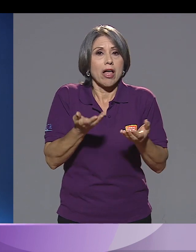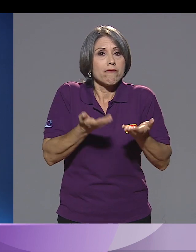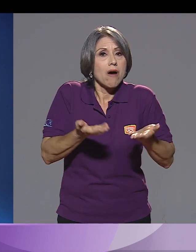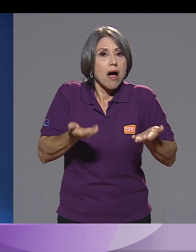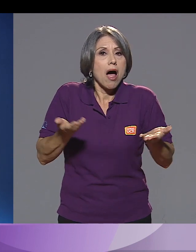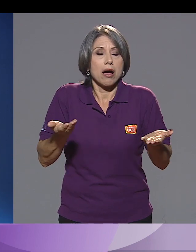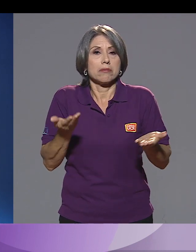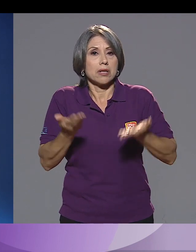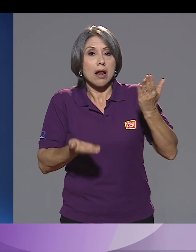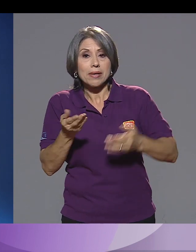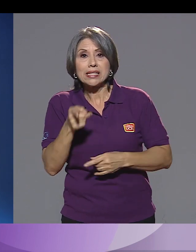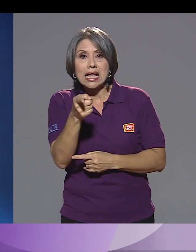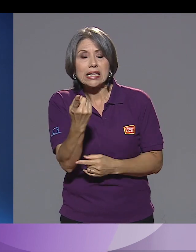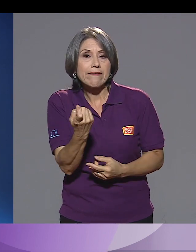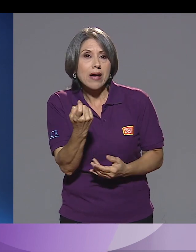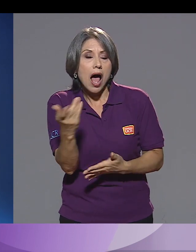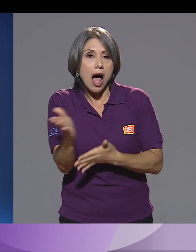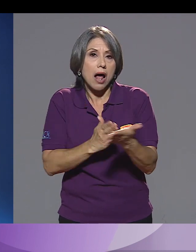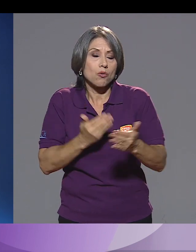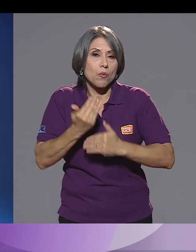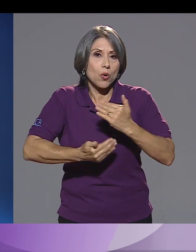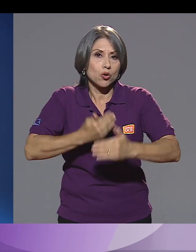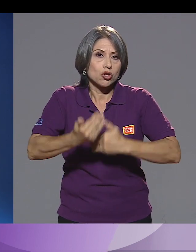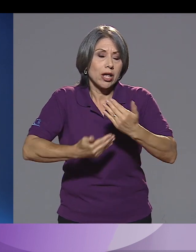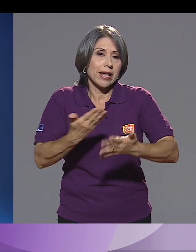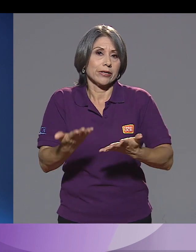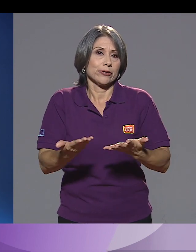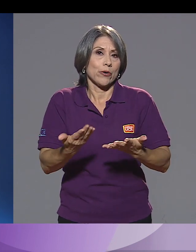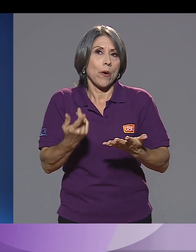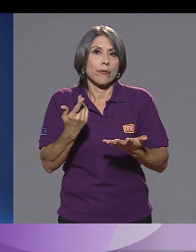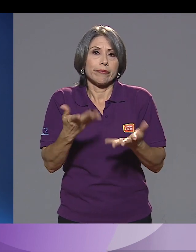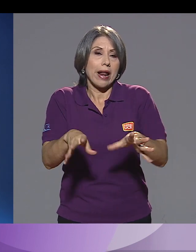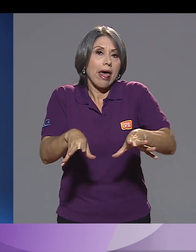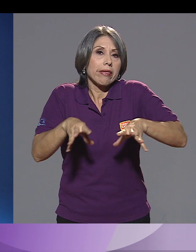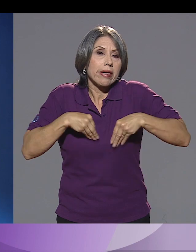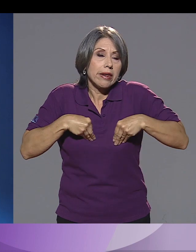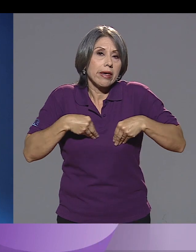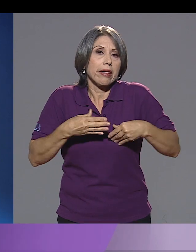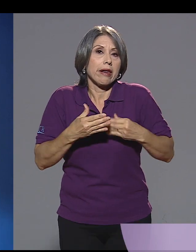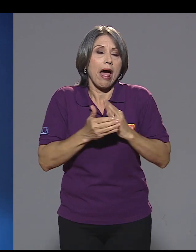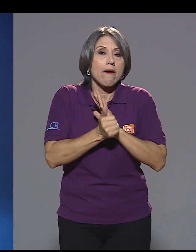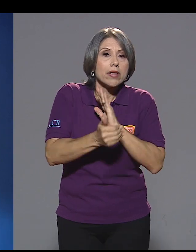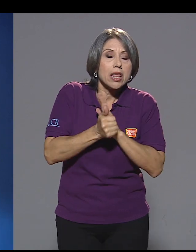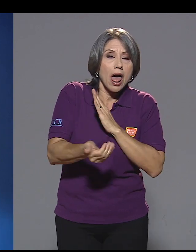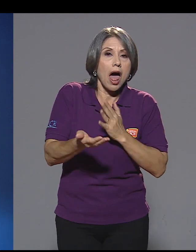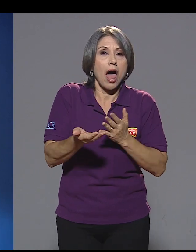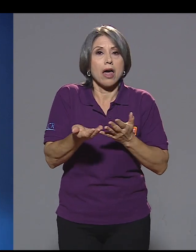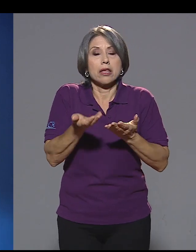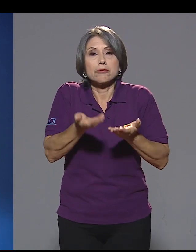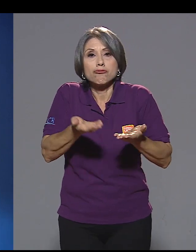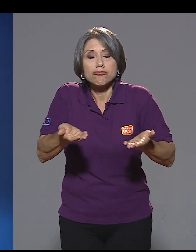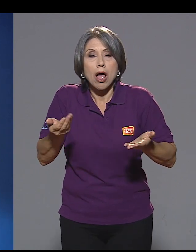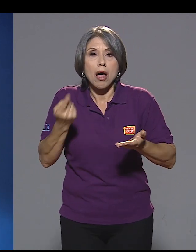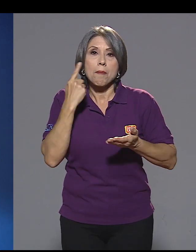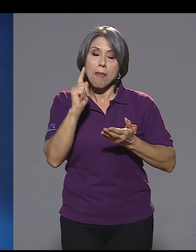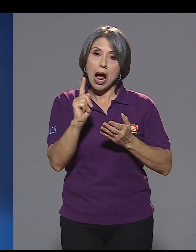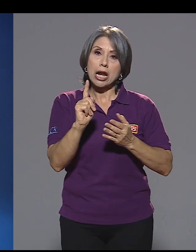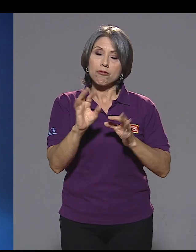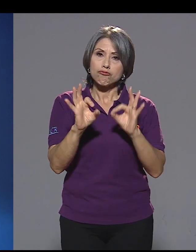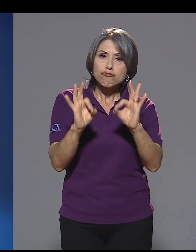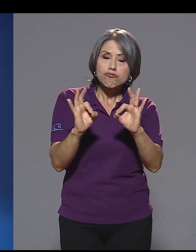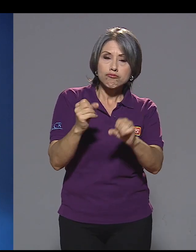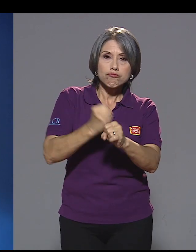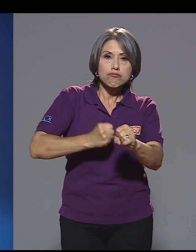herramientas o le hace falta también algún proceso para adquirir algunas habilidades y algunas herramientas para